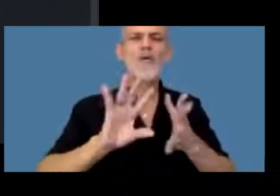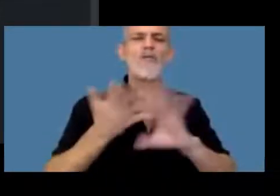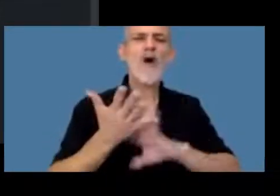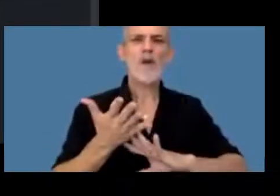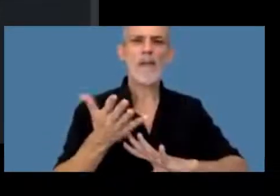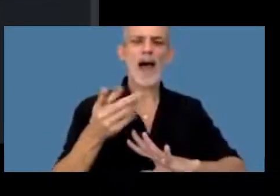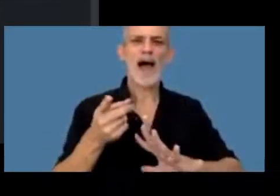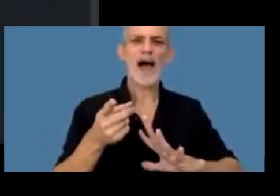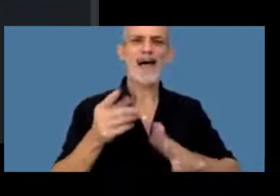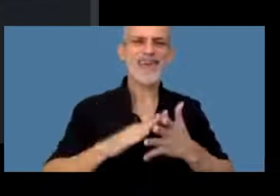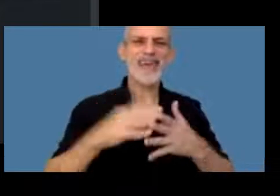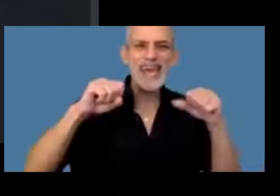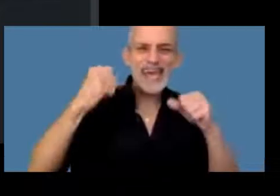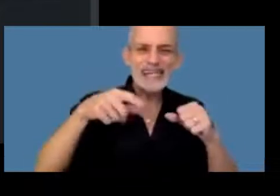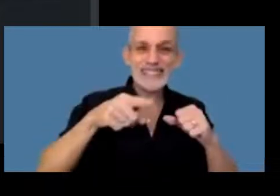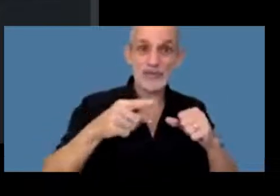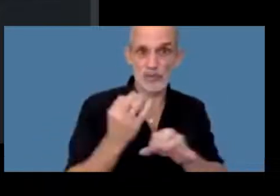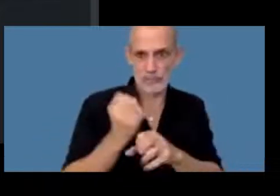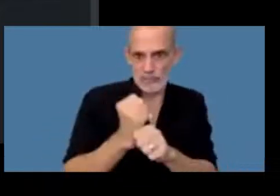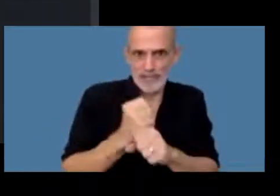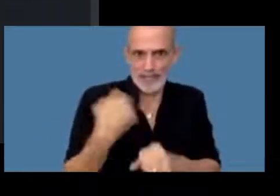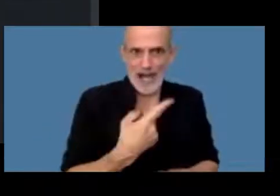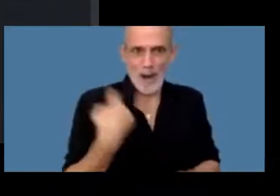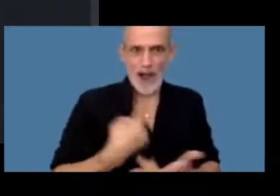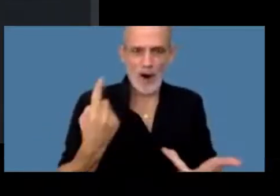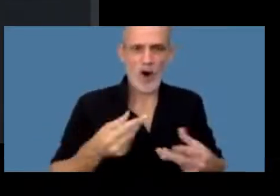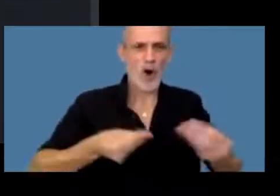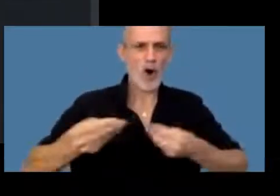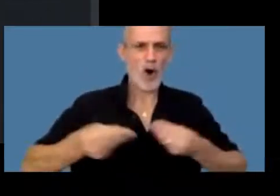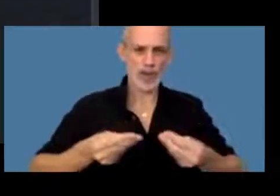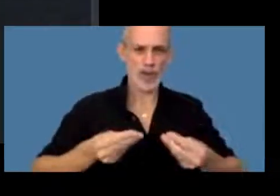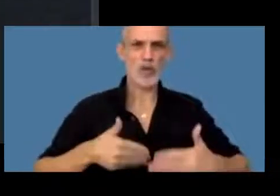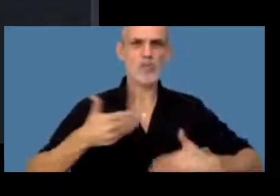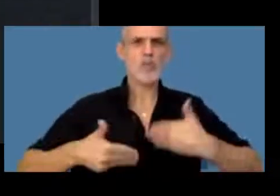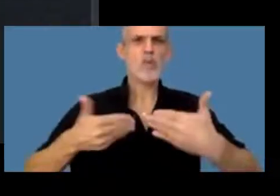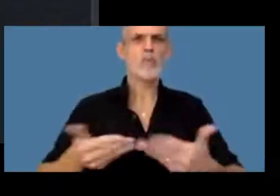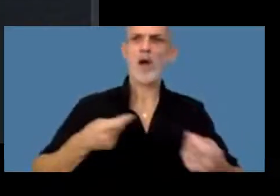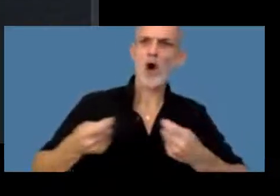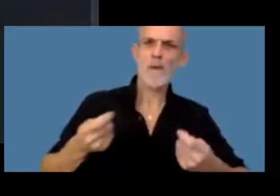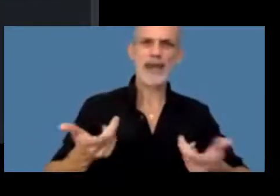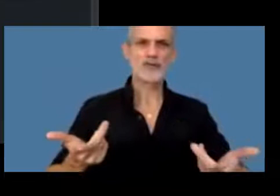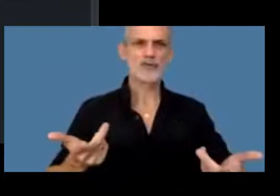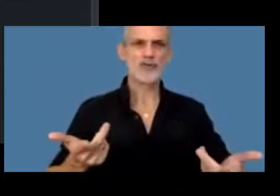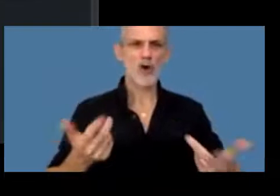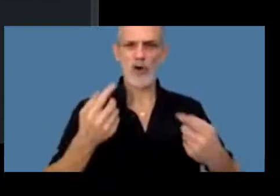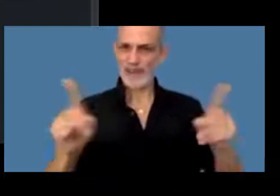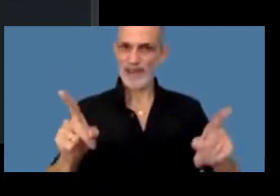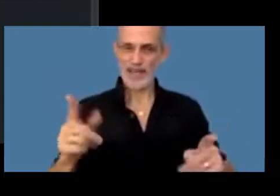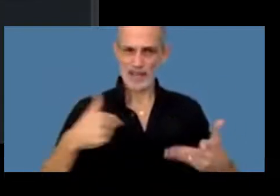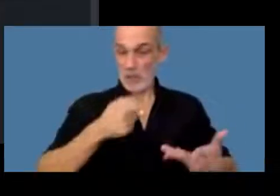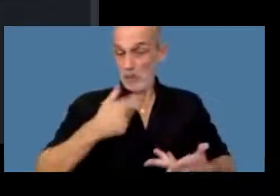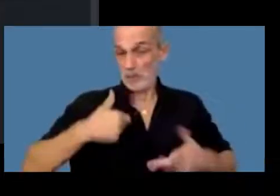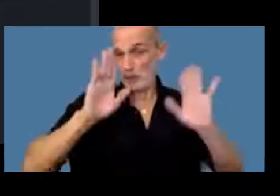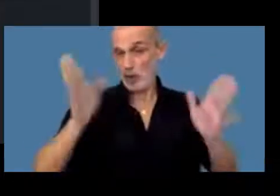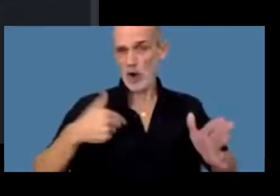materia de ejercicio de una profesión, digamos, del desarrollo de una profesión comercial. Porque yo tengo la escala de